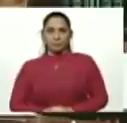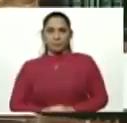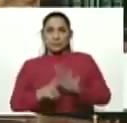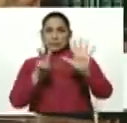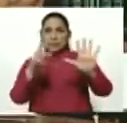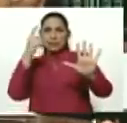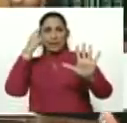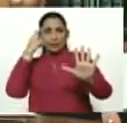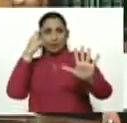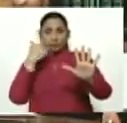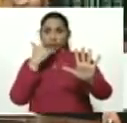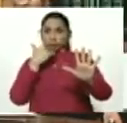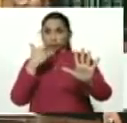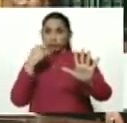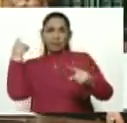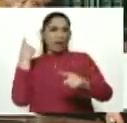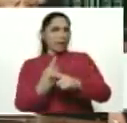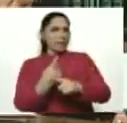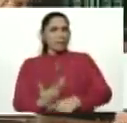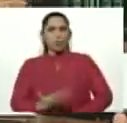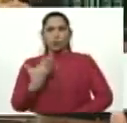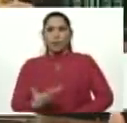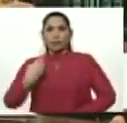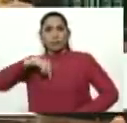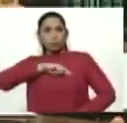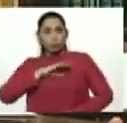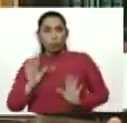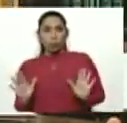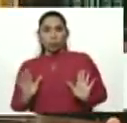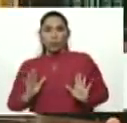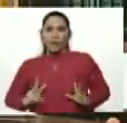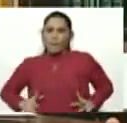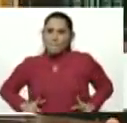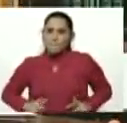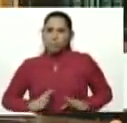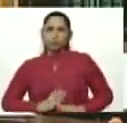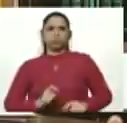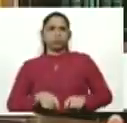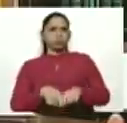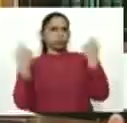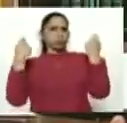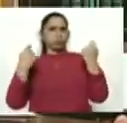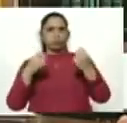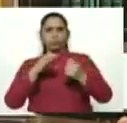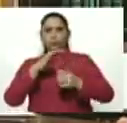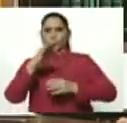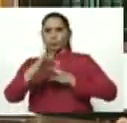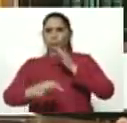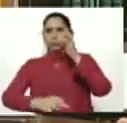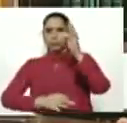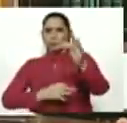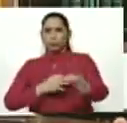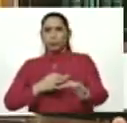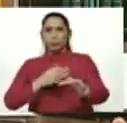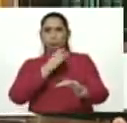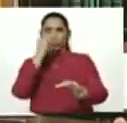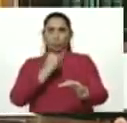7 días que vienen son muy importantes para nosotros cortar las cadenas de transmisión en el Zulia.